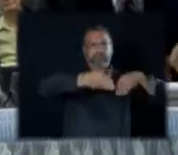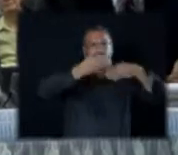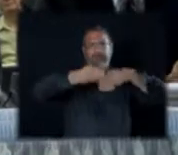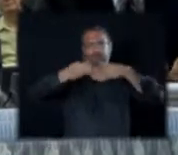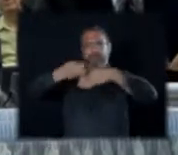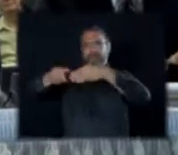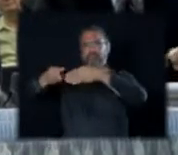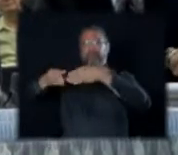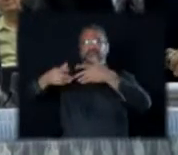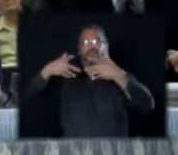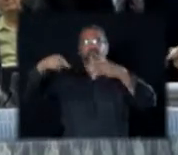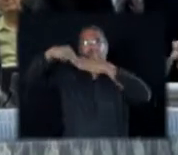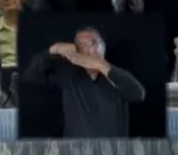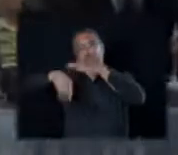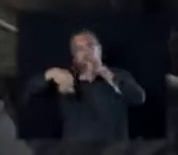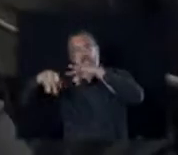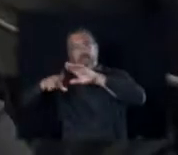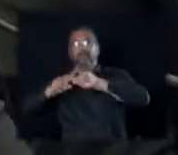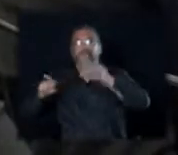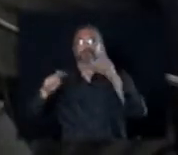el punto de fragmentación no quiero